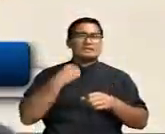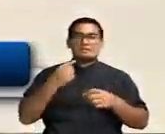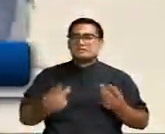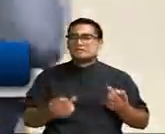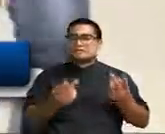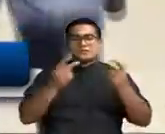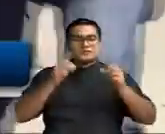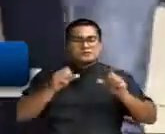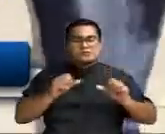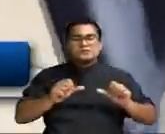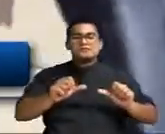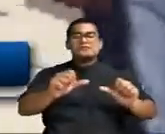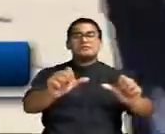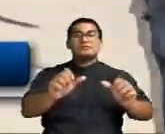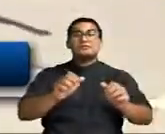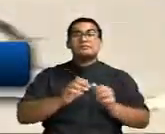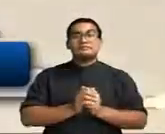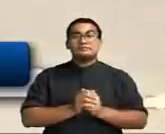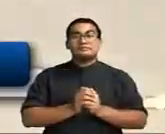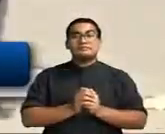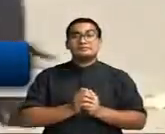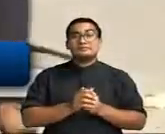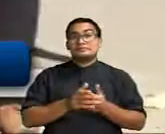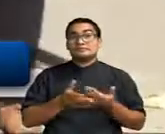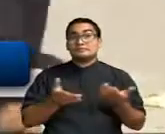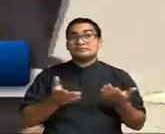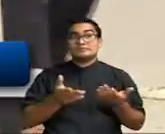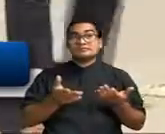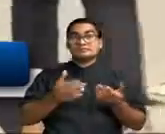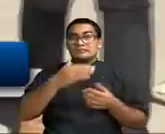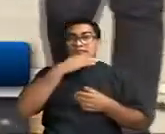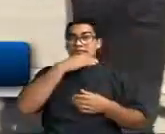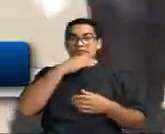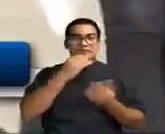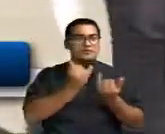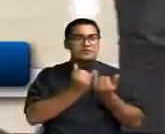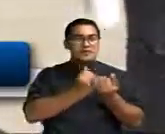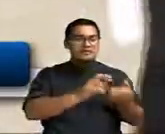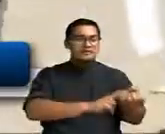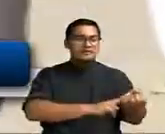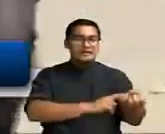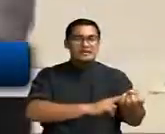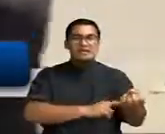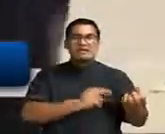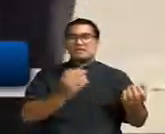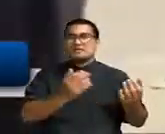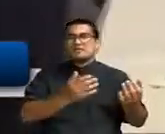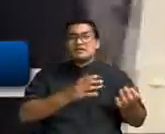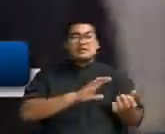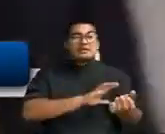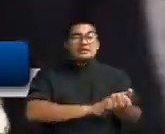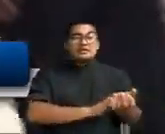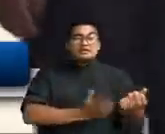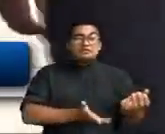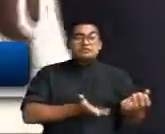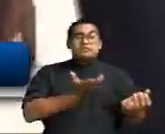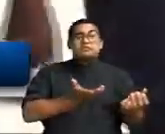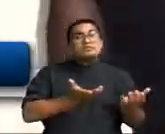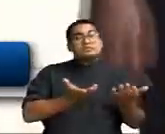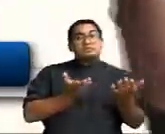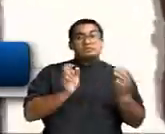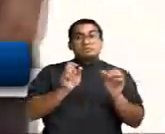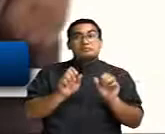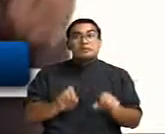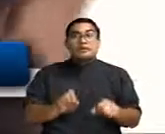que es una cosa bastante difícil, ¿no? Que es como la diabetes, la hipertensión, que tiene que estar con un tratamiento permanente. ¿Se puede considerar una